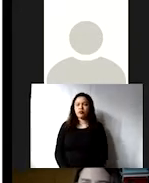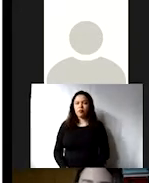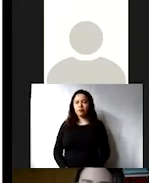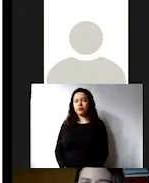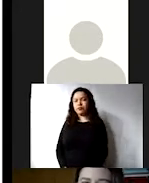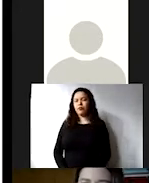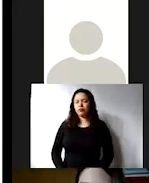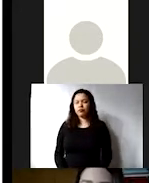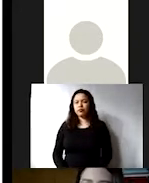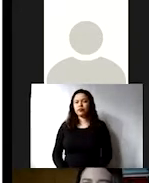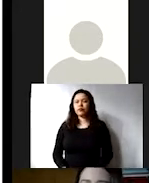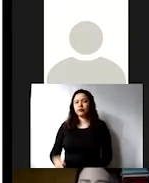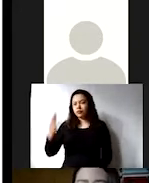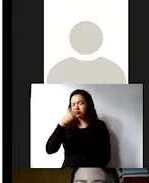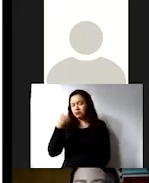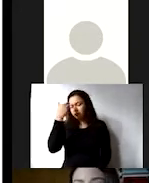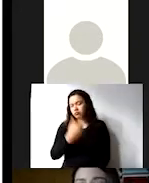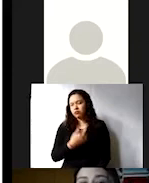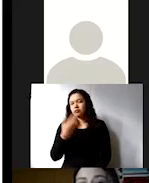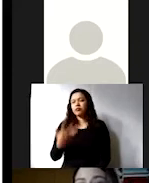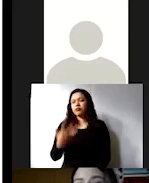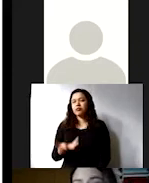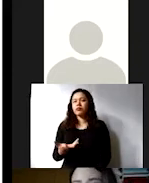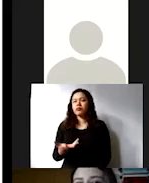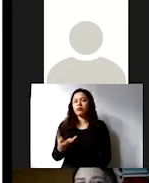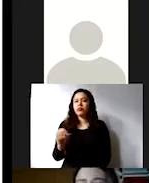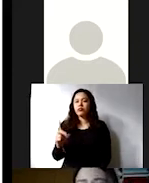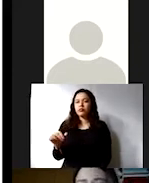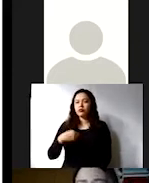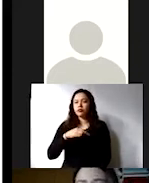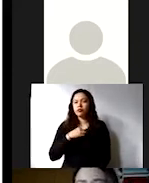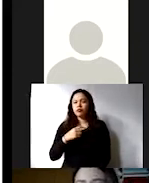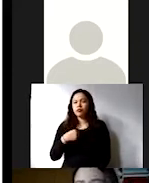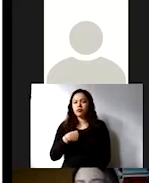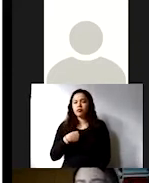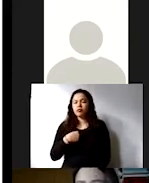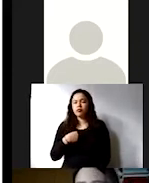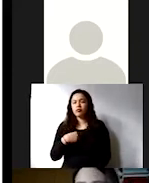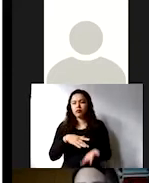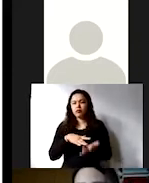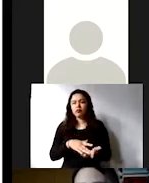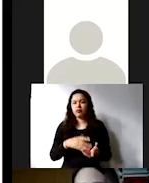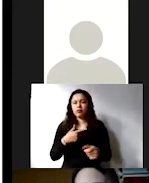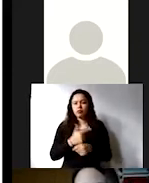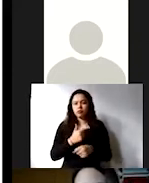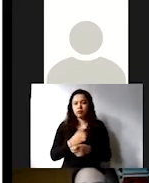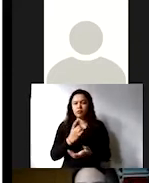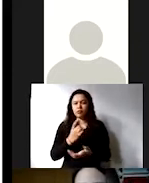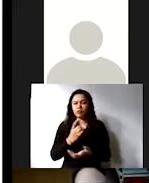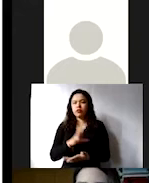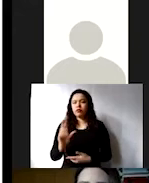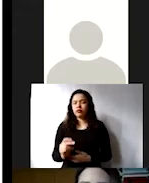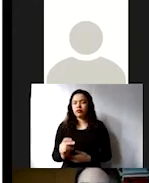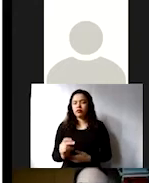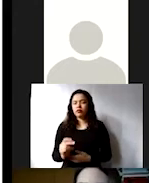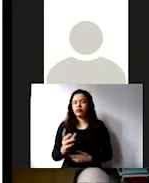Y bueno, en ese sentido, pues hay que no solo verificar o entender a qué ODS les estoy